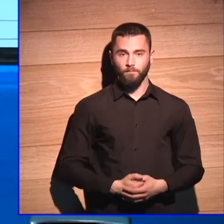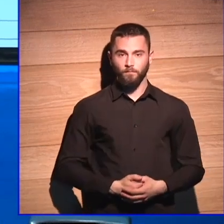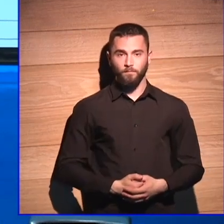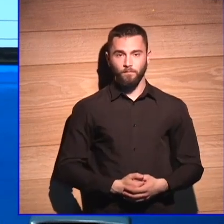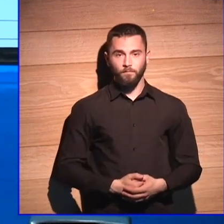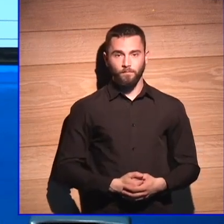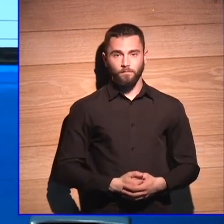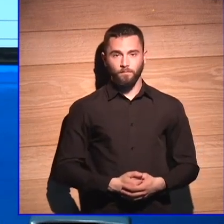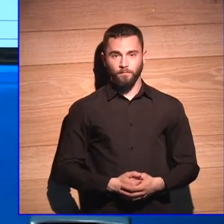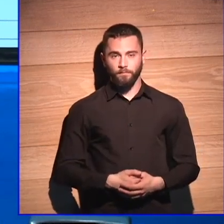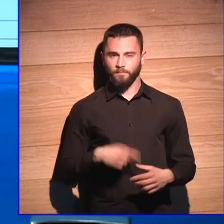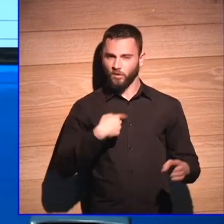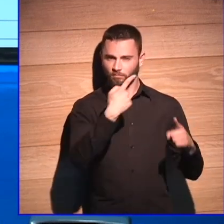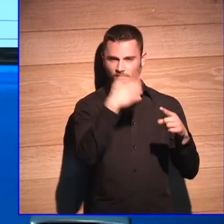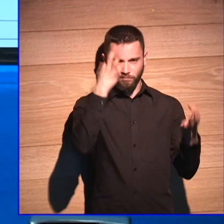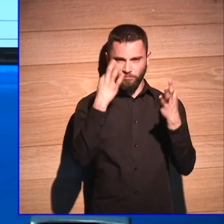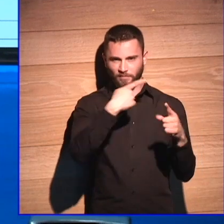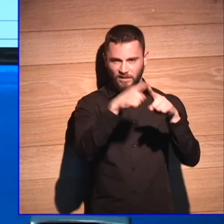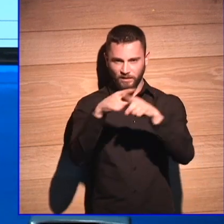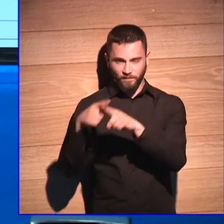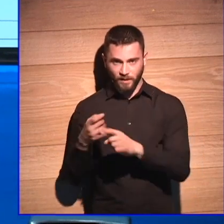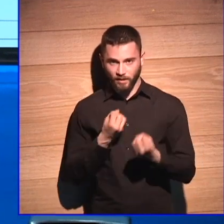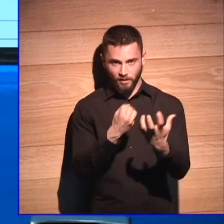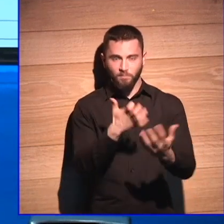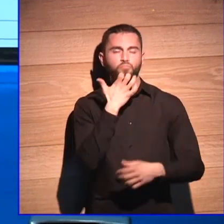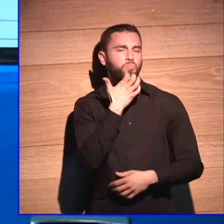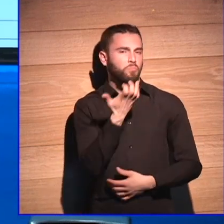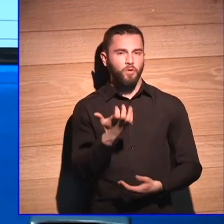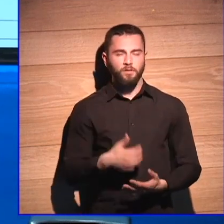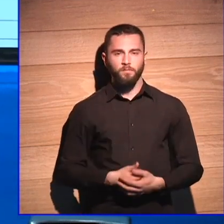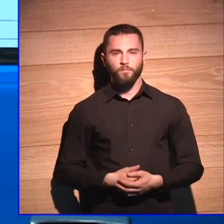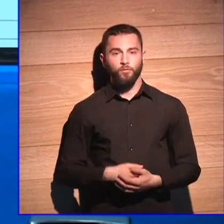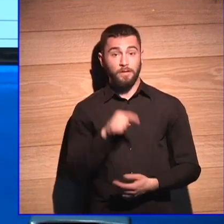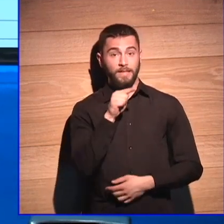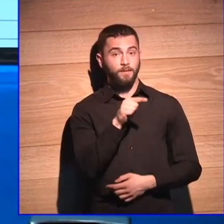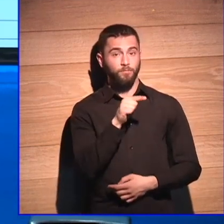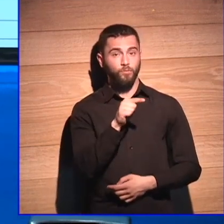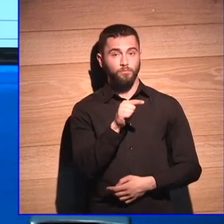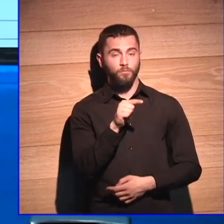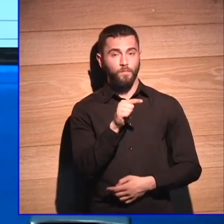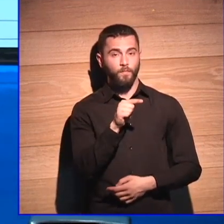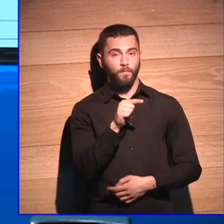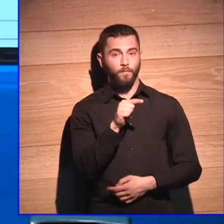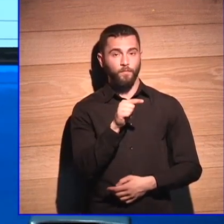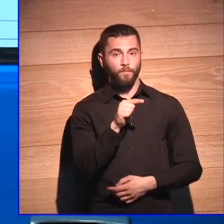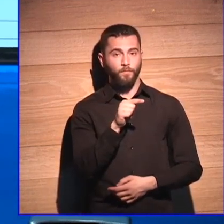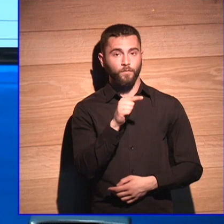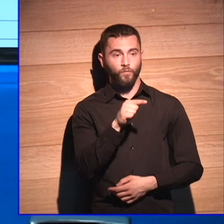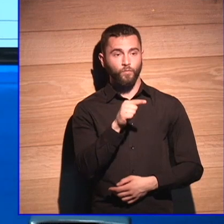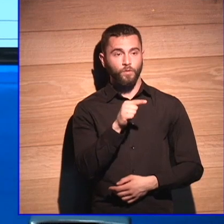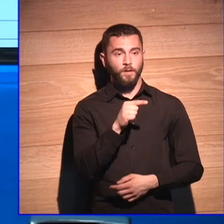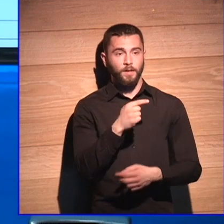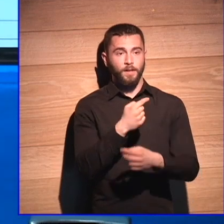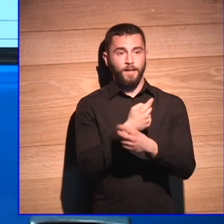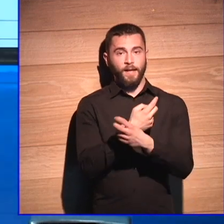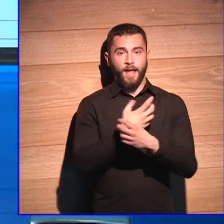Haré unas distinciones. Por ejemplo, esto es un exoesqueleto,